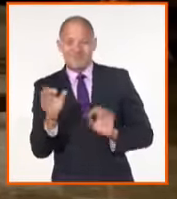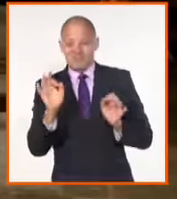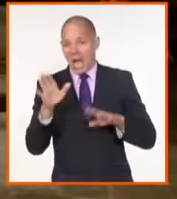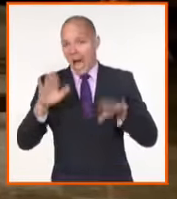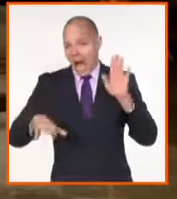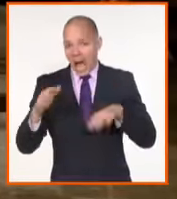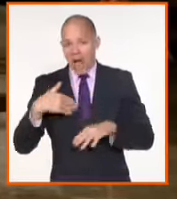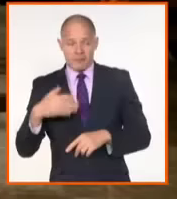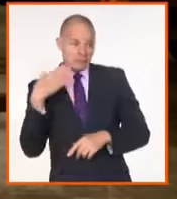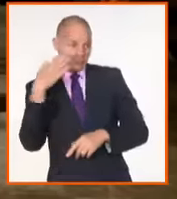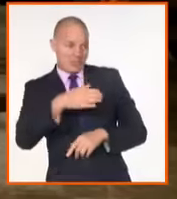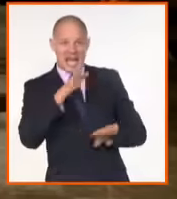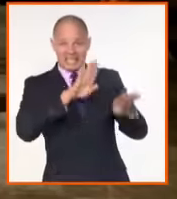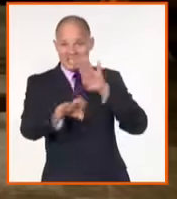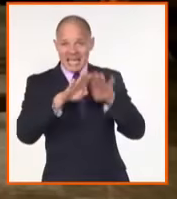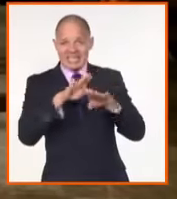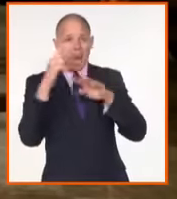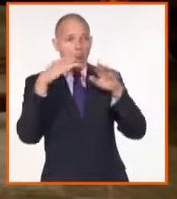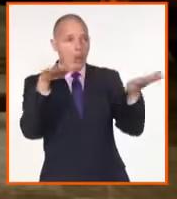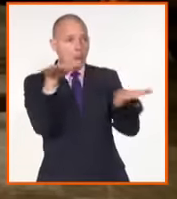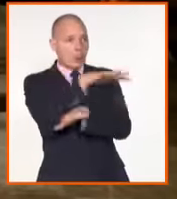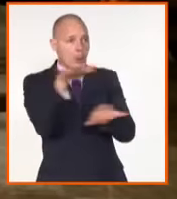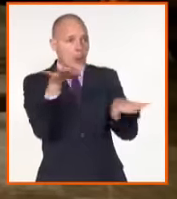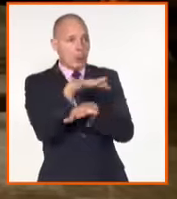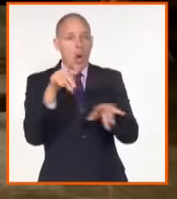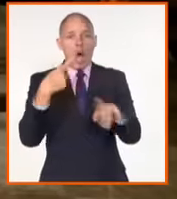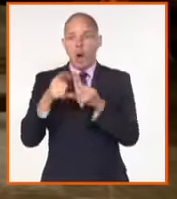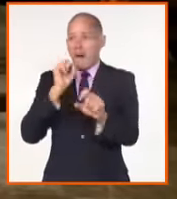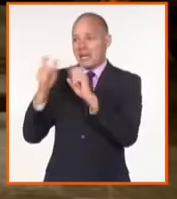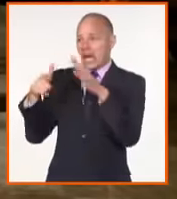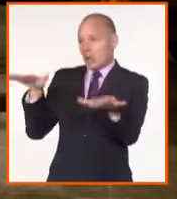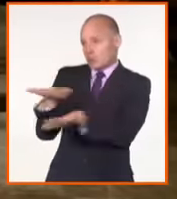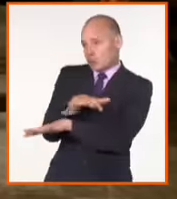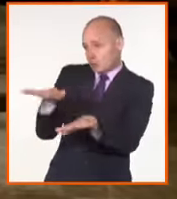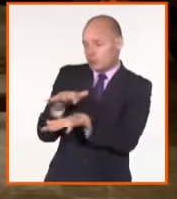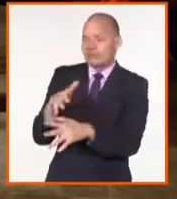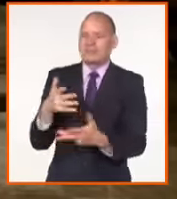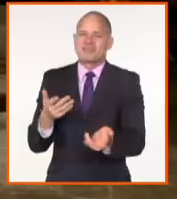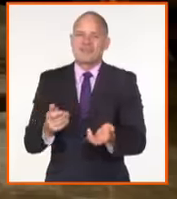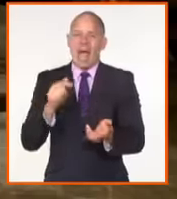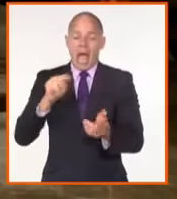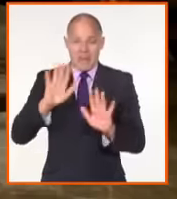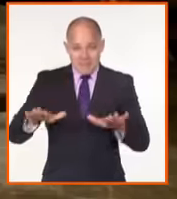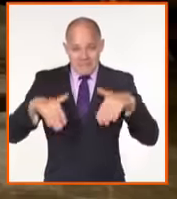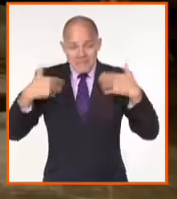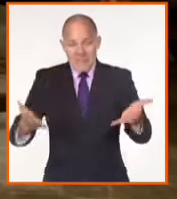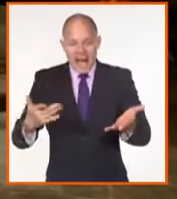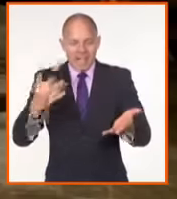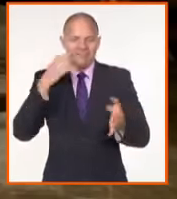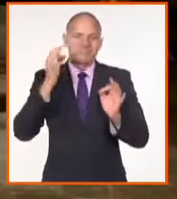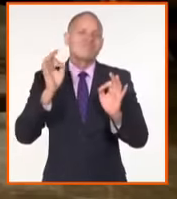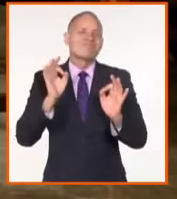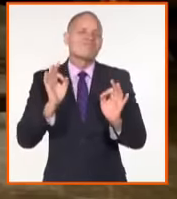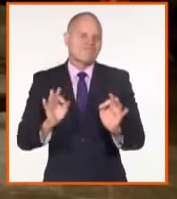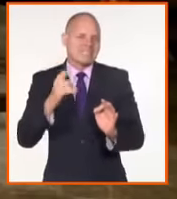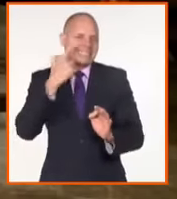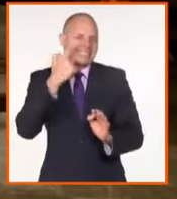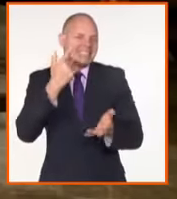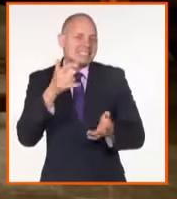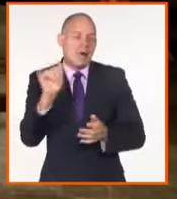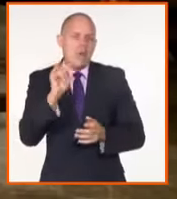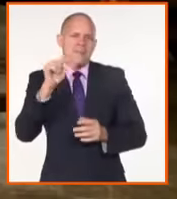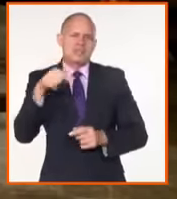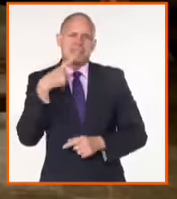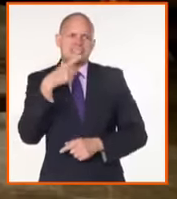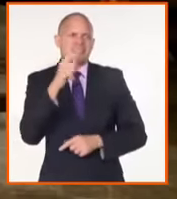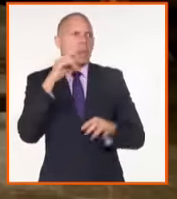mercados estatales con la inflación. Y entonces ahí es donde se refuerza también la crítica que habíamos ahorita a la MIPYME, porque entonces